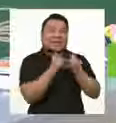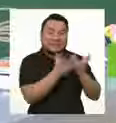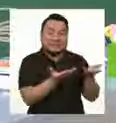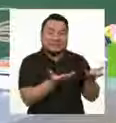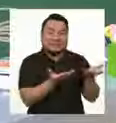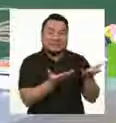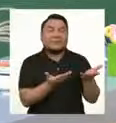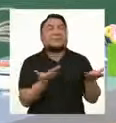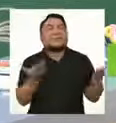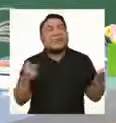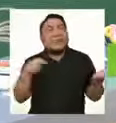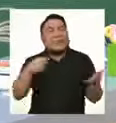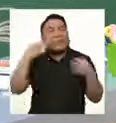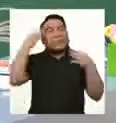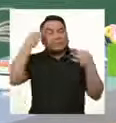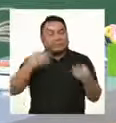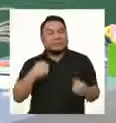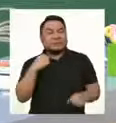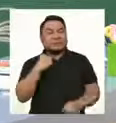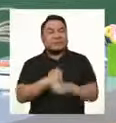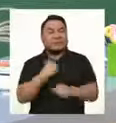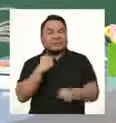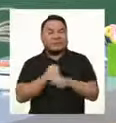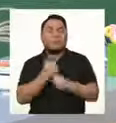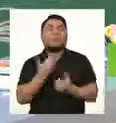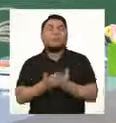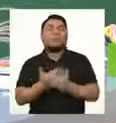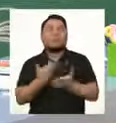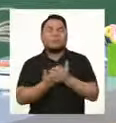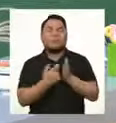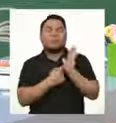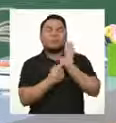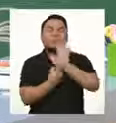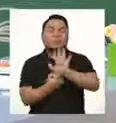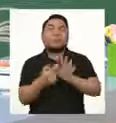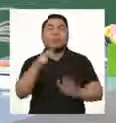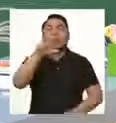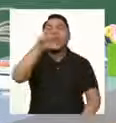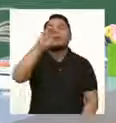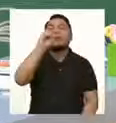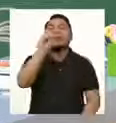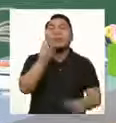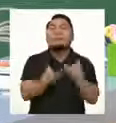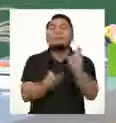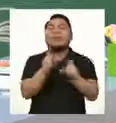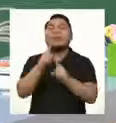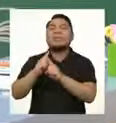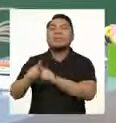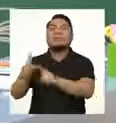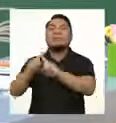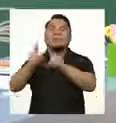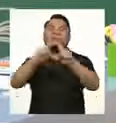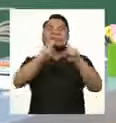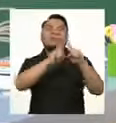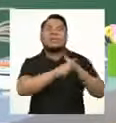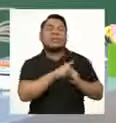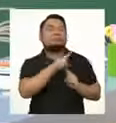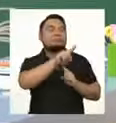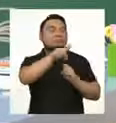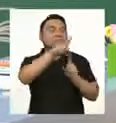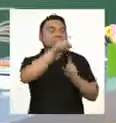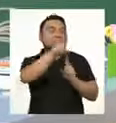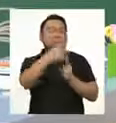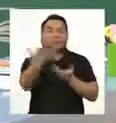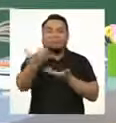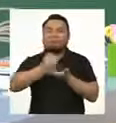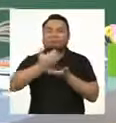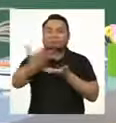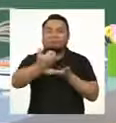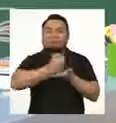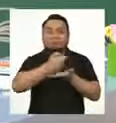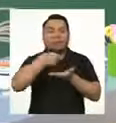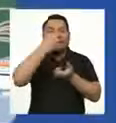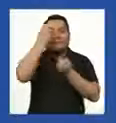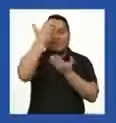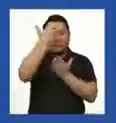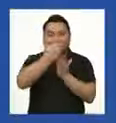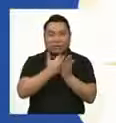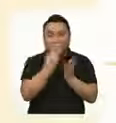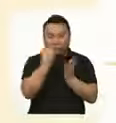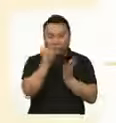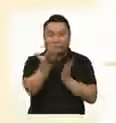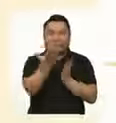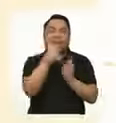ello, decidimos trabajar con una muestra de 30 personas diferentes para recopilar los datos. Veamos el